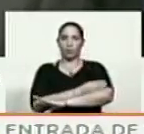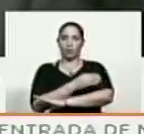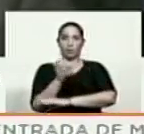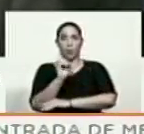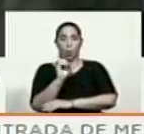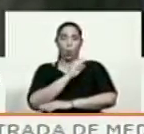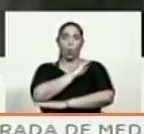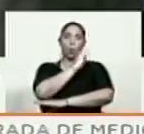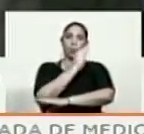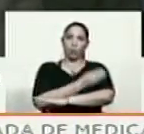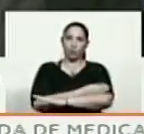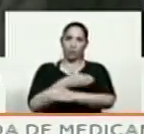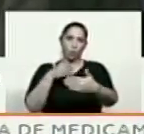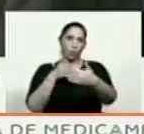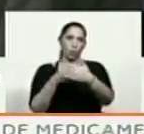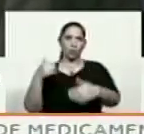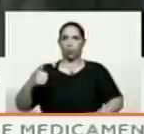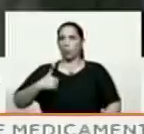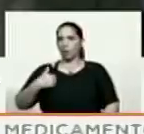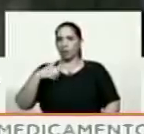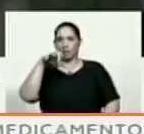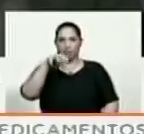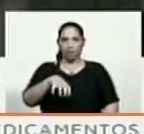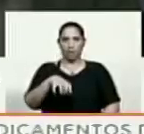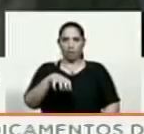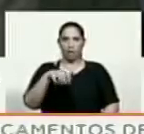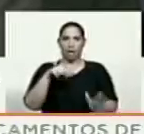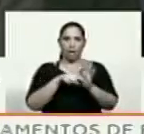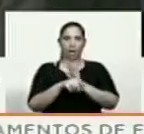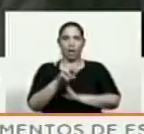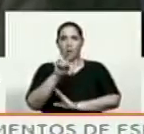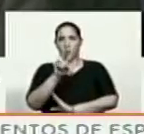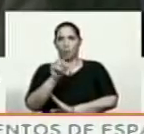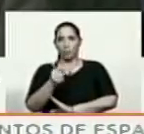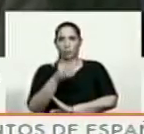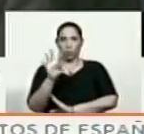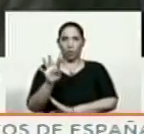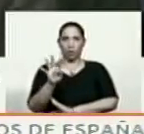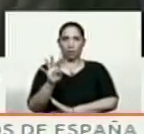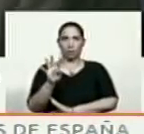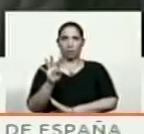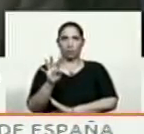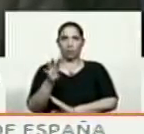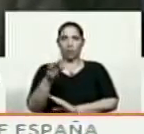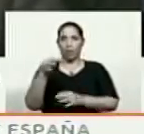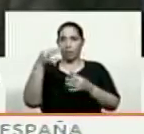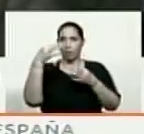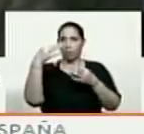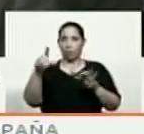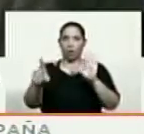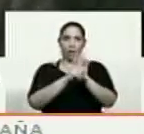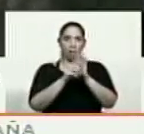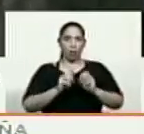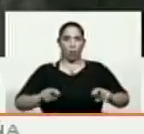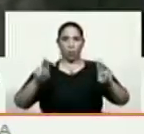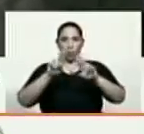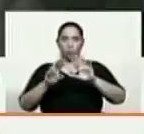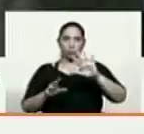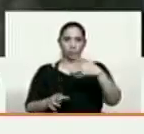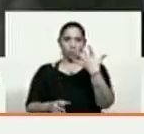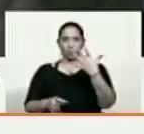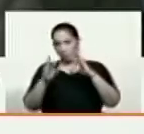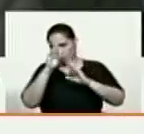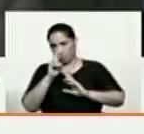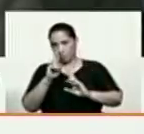fuerza en contra de cualquier Estado, artículo 2.4 de la Carta de Naciones Unidas. Número cinco, el respeto